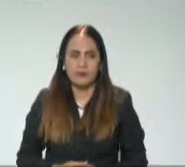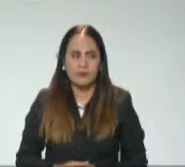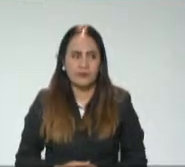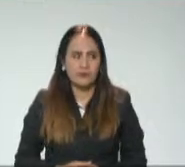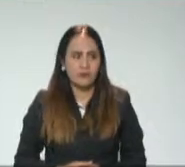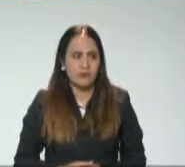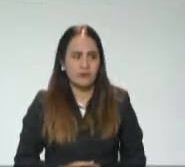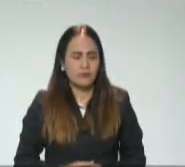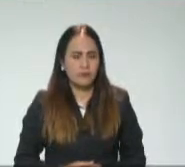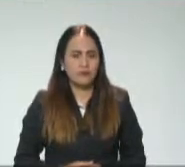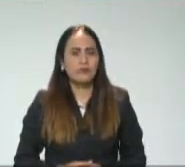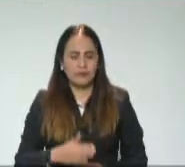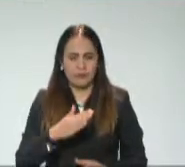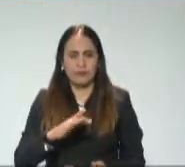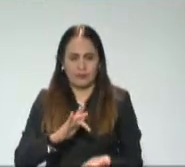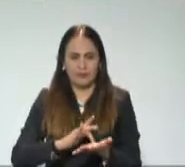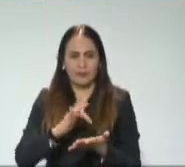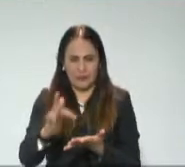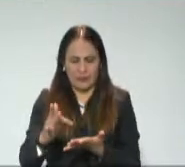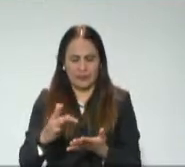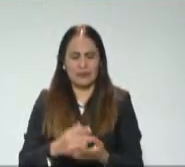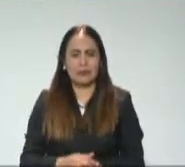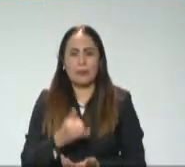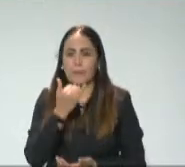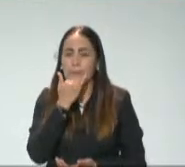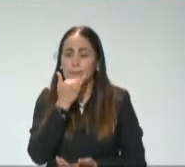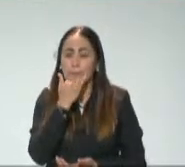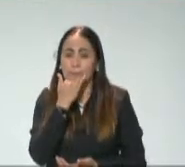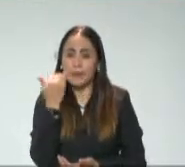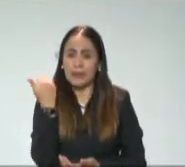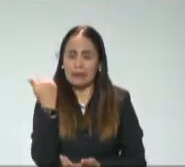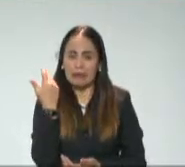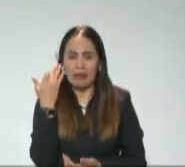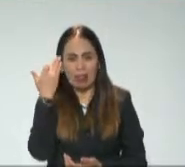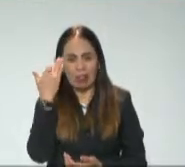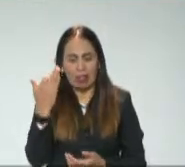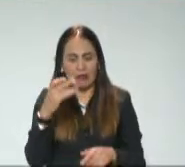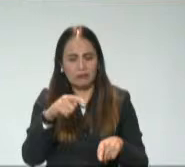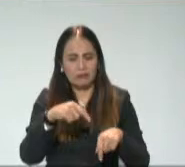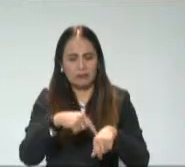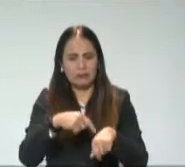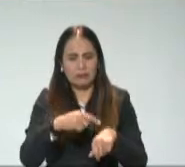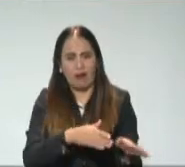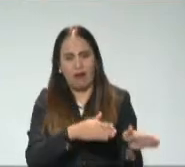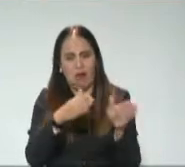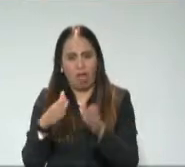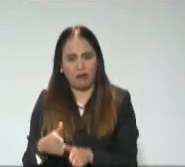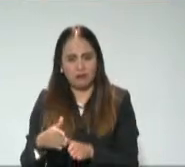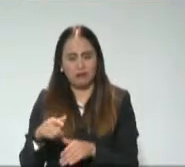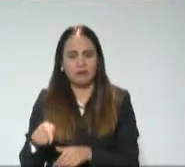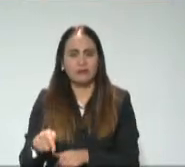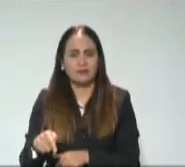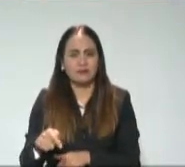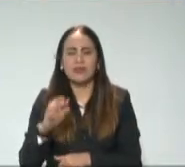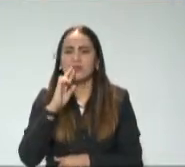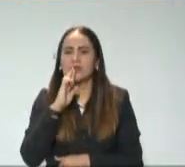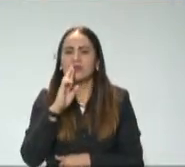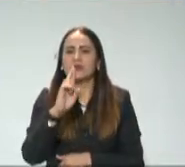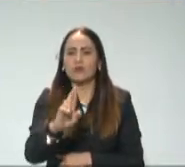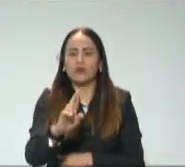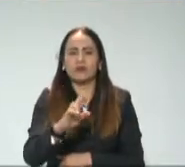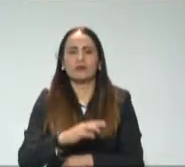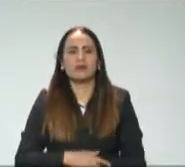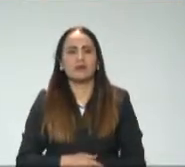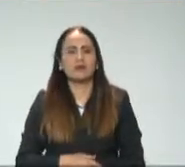respuesta muchas gracias Y perdón por el el retraso relativo en poder contestar